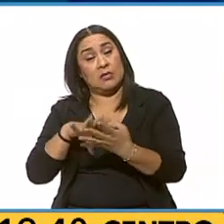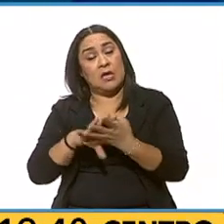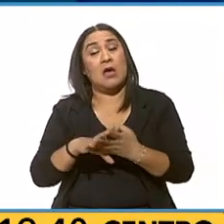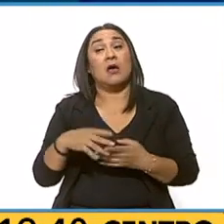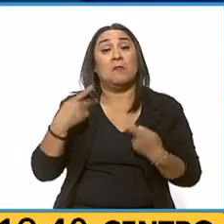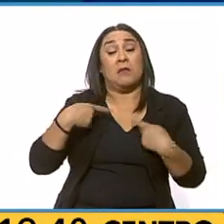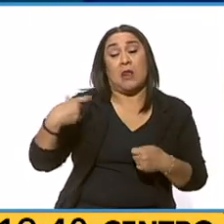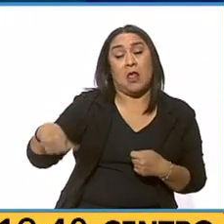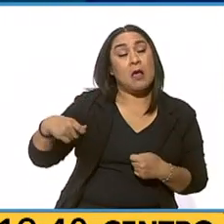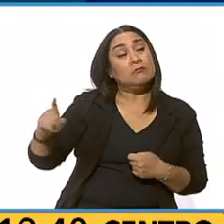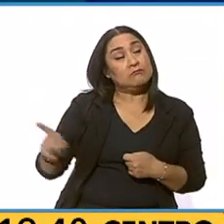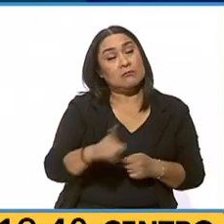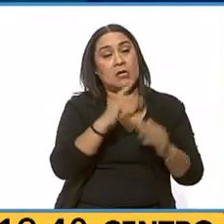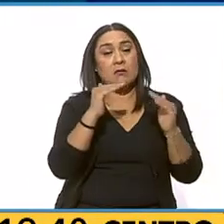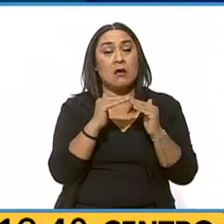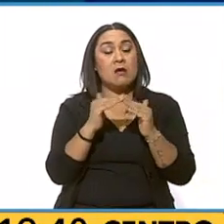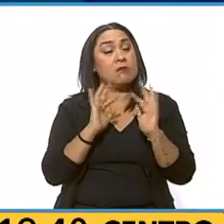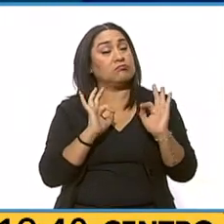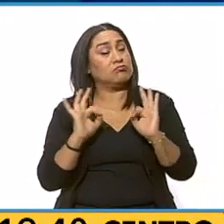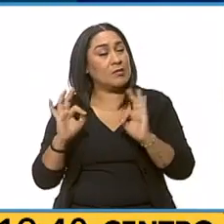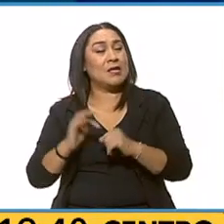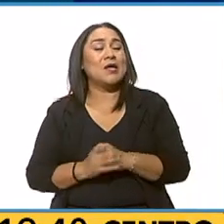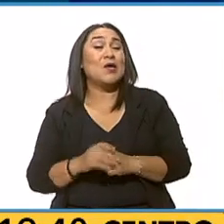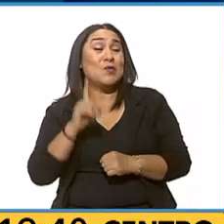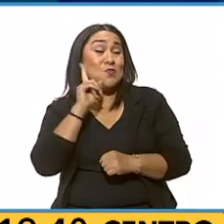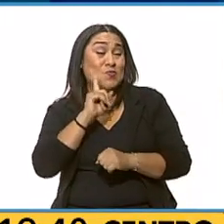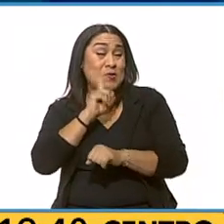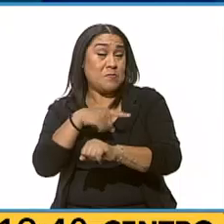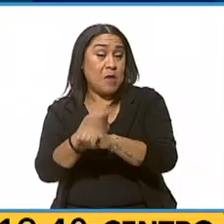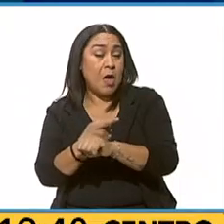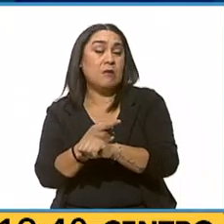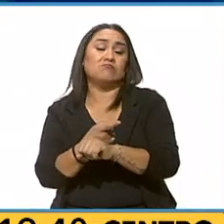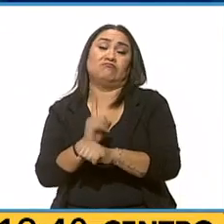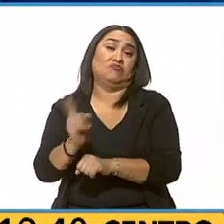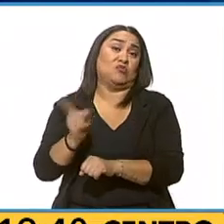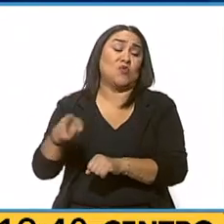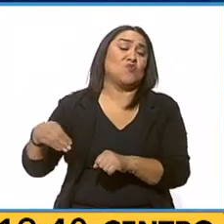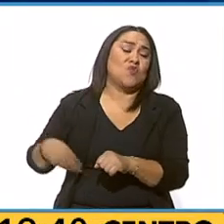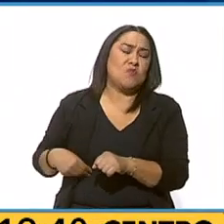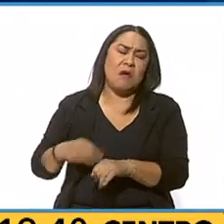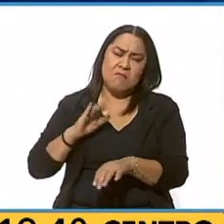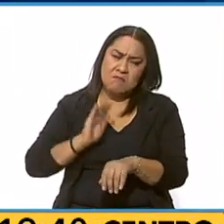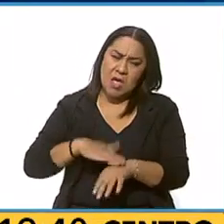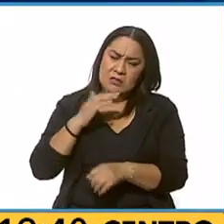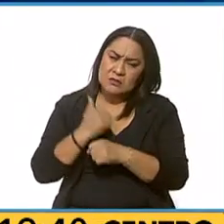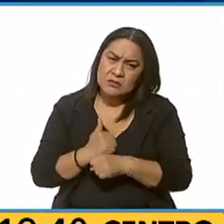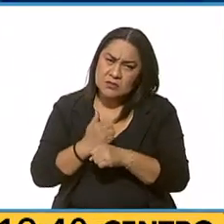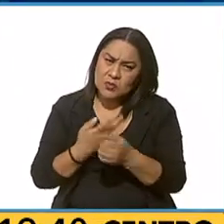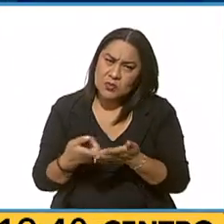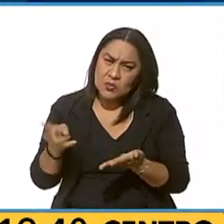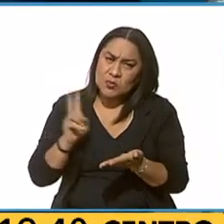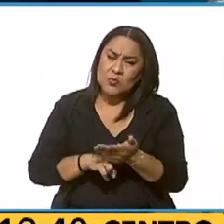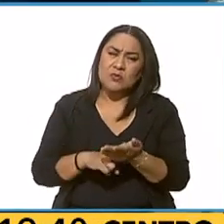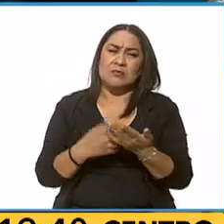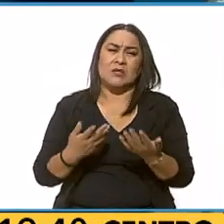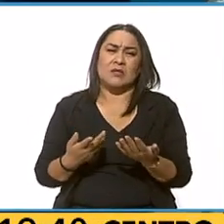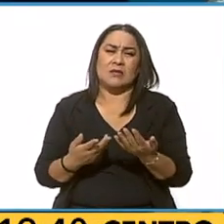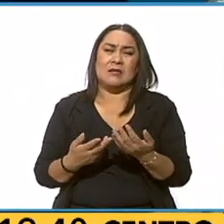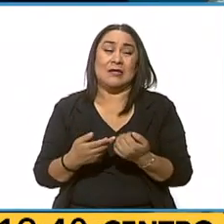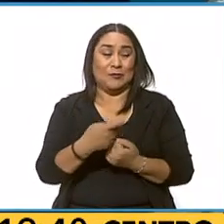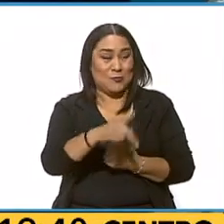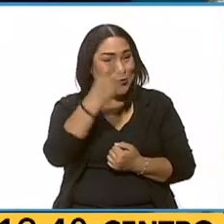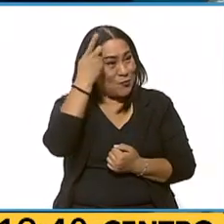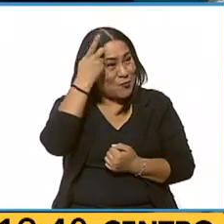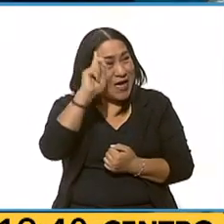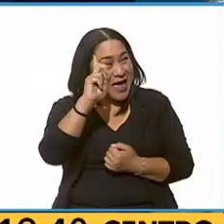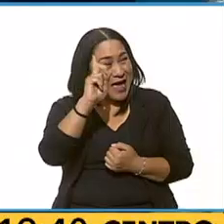casa. A la mujer abusada, revictimizarla. Al pequeño